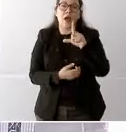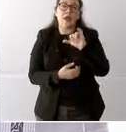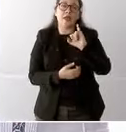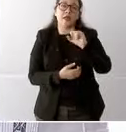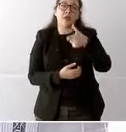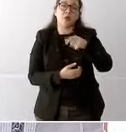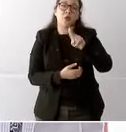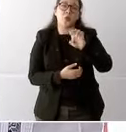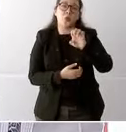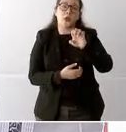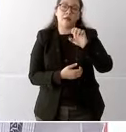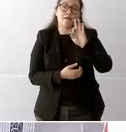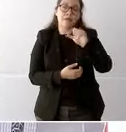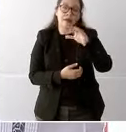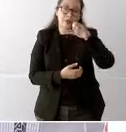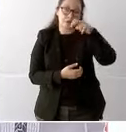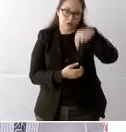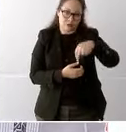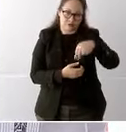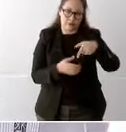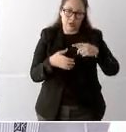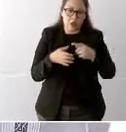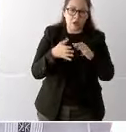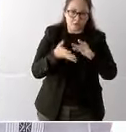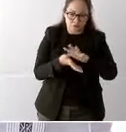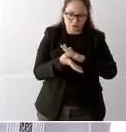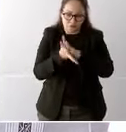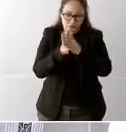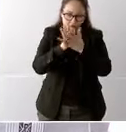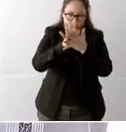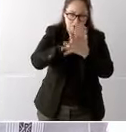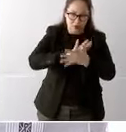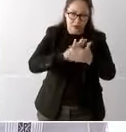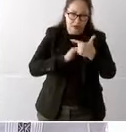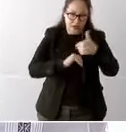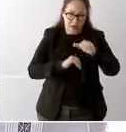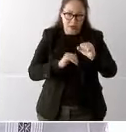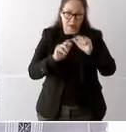y están dispuestos algunos empresarios